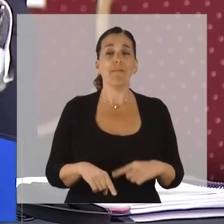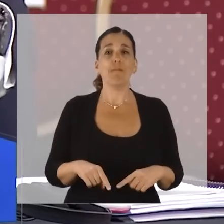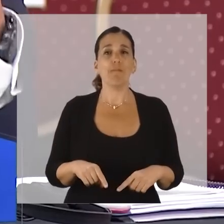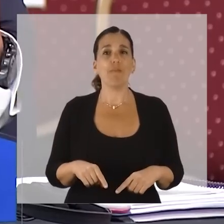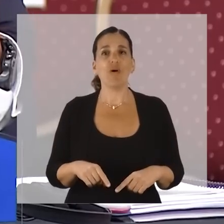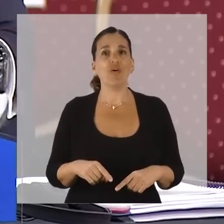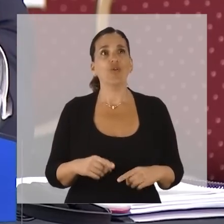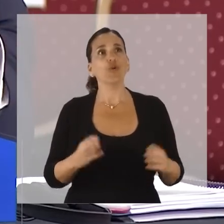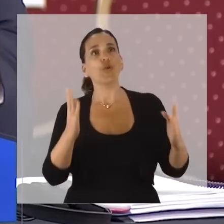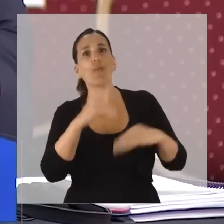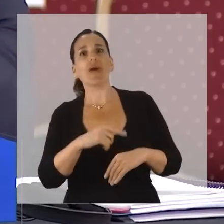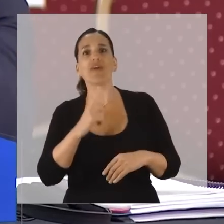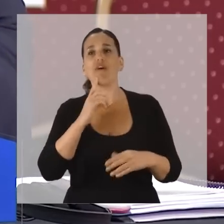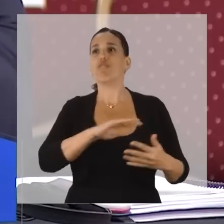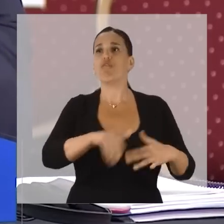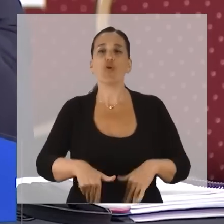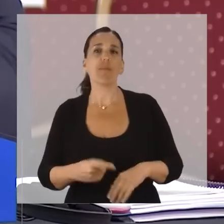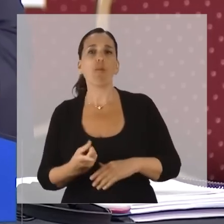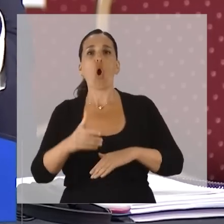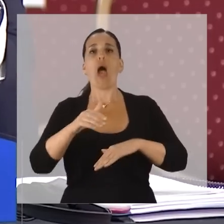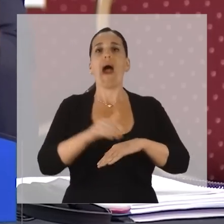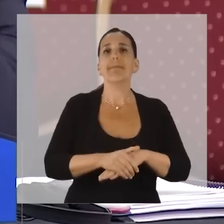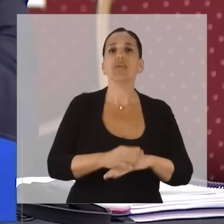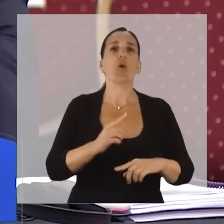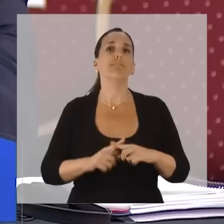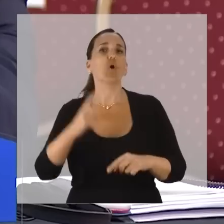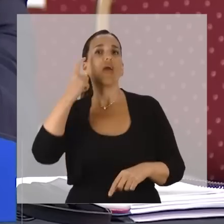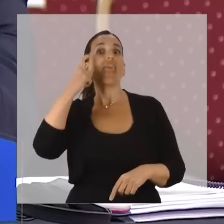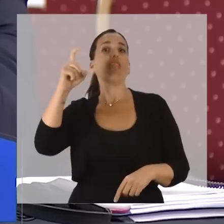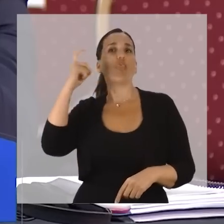no pueden tener el carácter del Club de amigos ideológicos